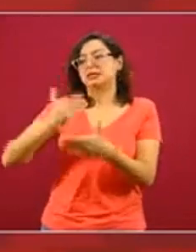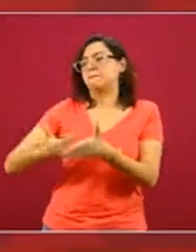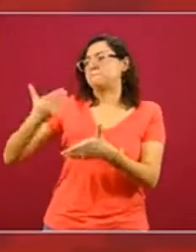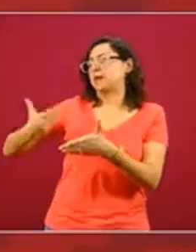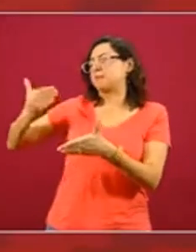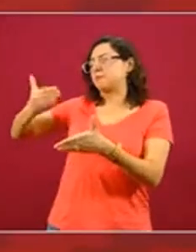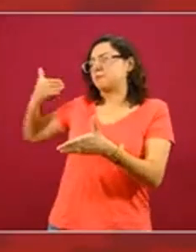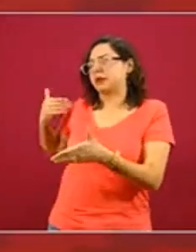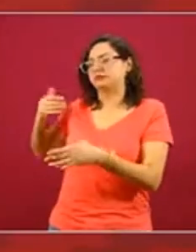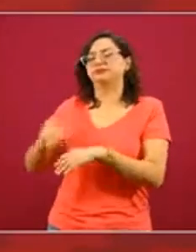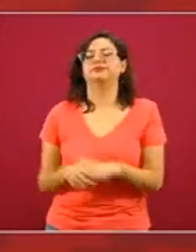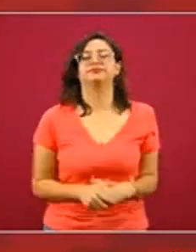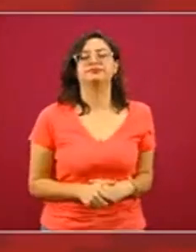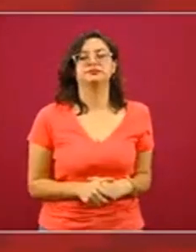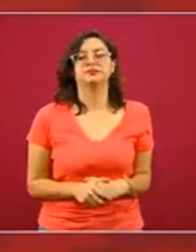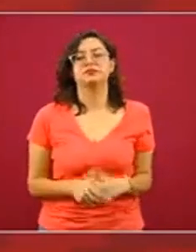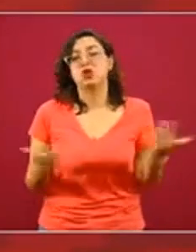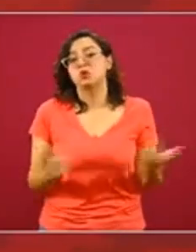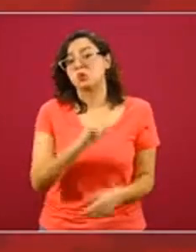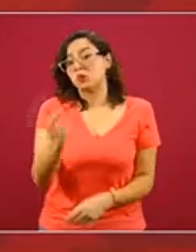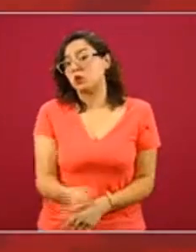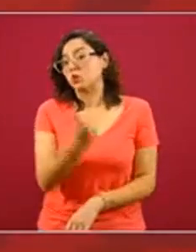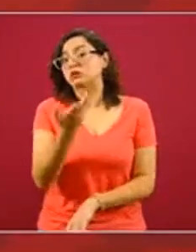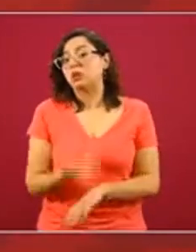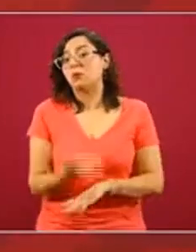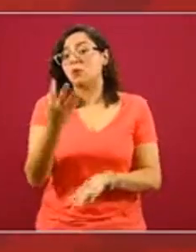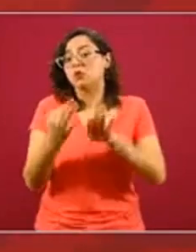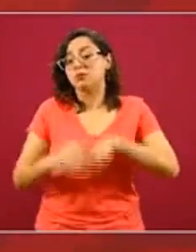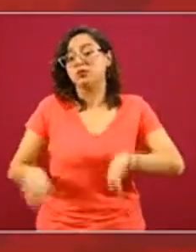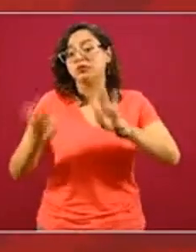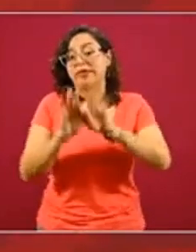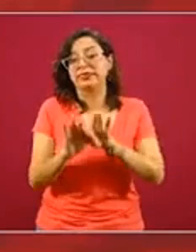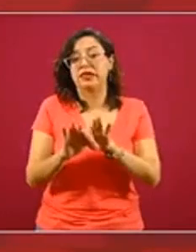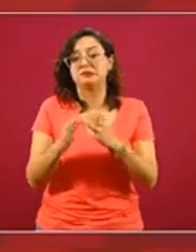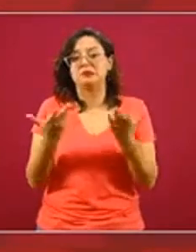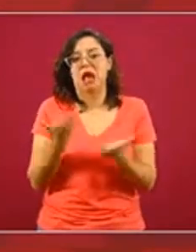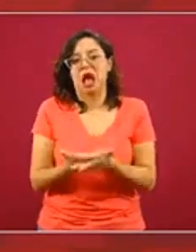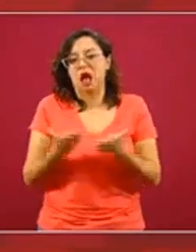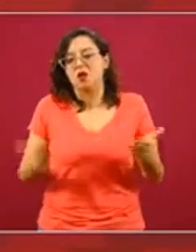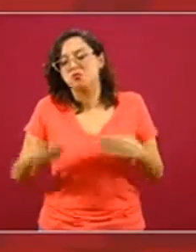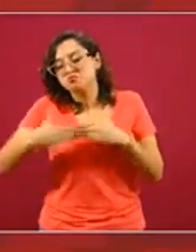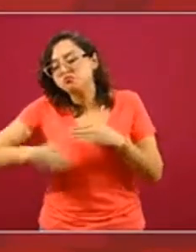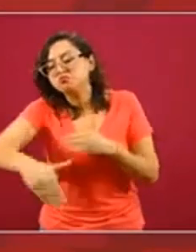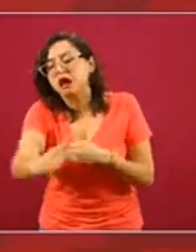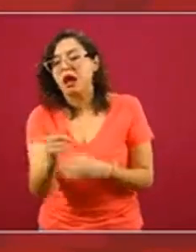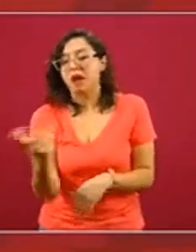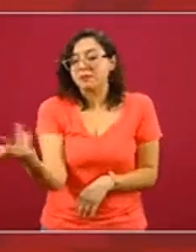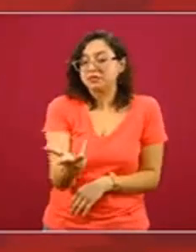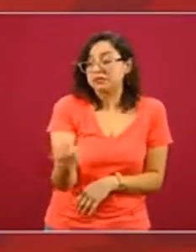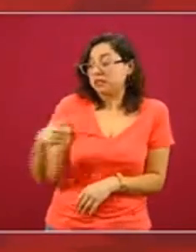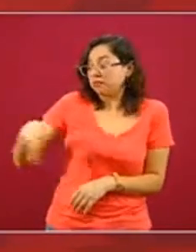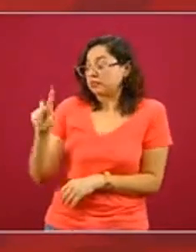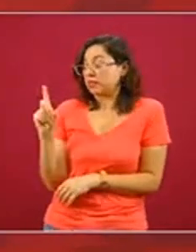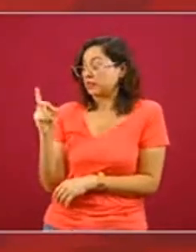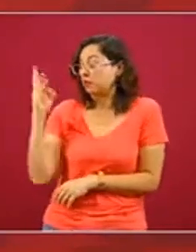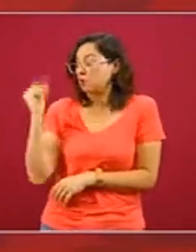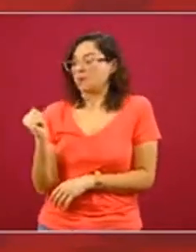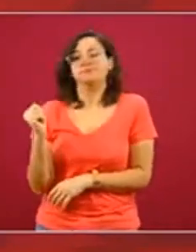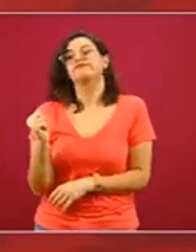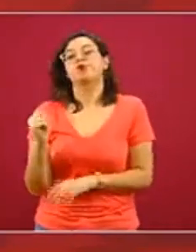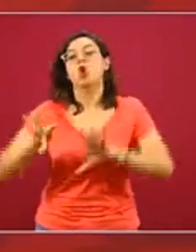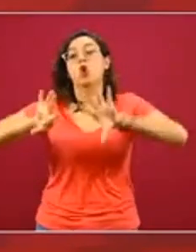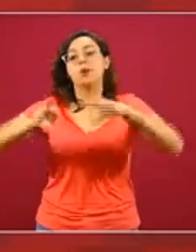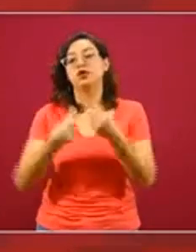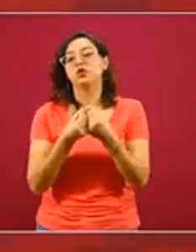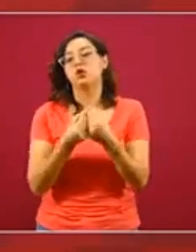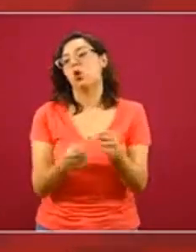Y la pregunta es sumamente relevante, ¿qué vamos a hacer con esta capacidad instalada? No son solo 39, hay 804 hasta